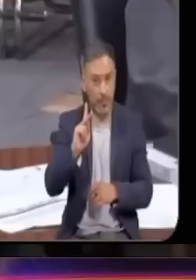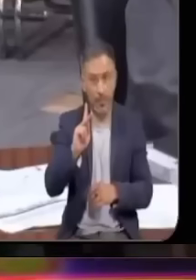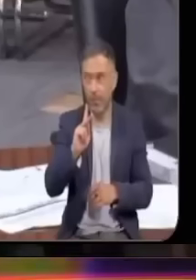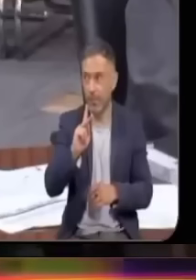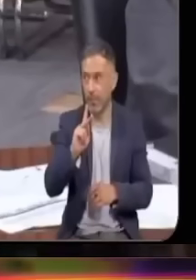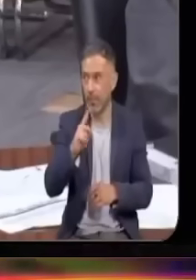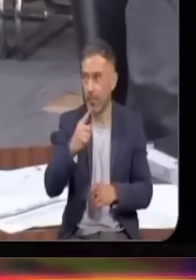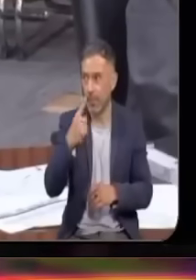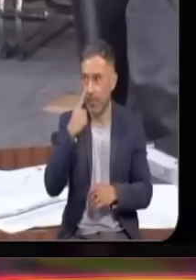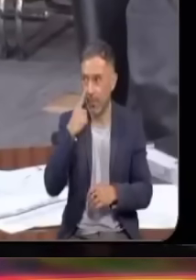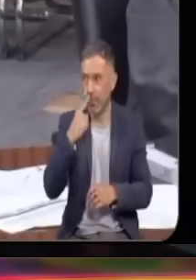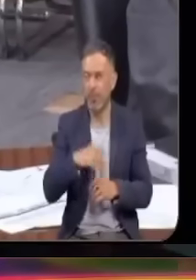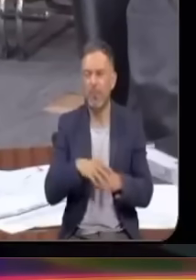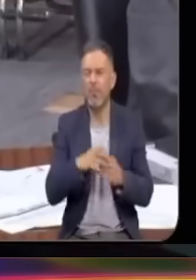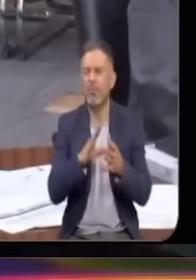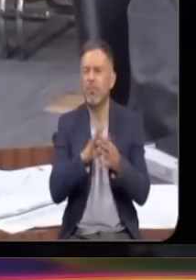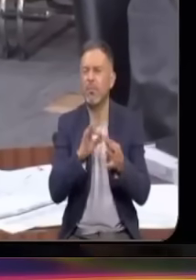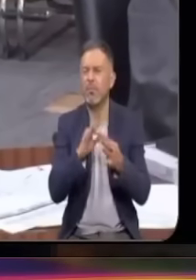Vean de qué se trata.